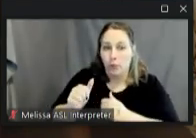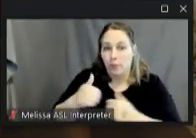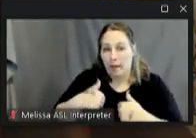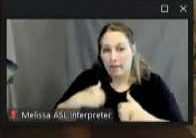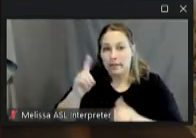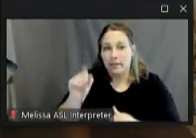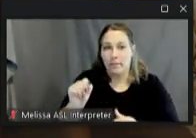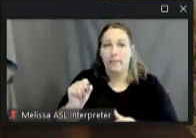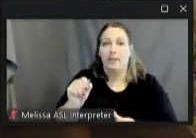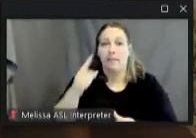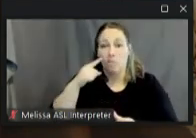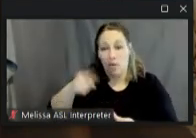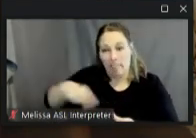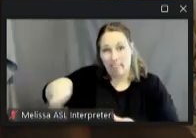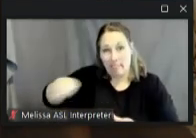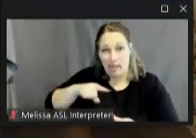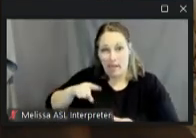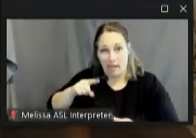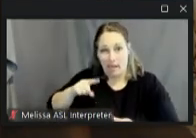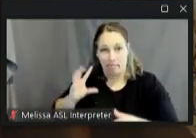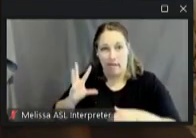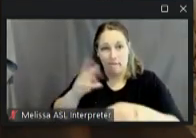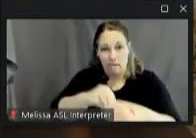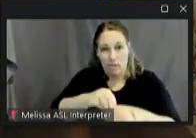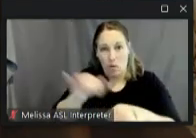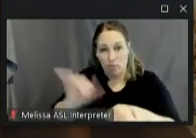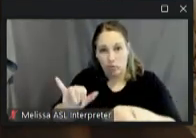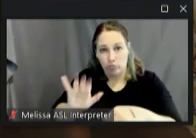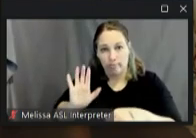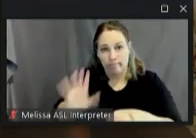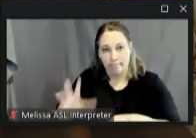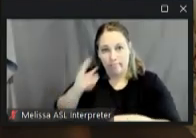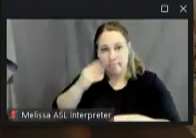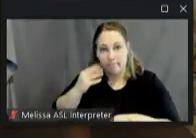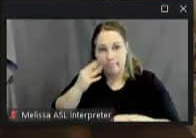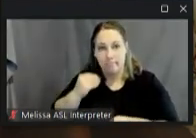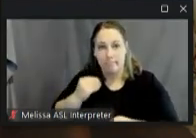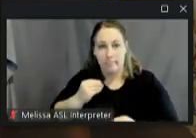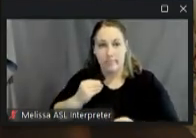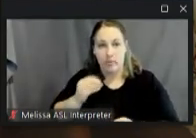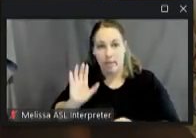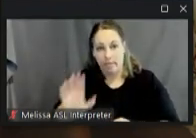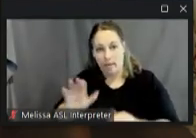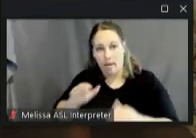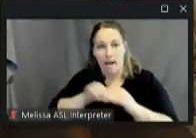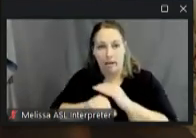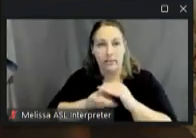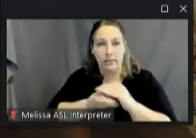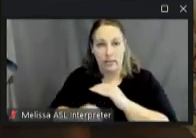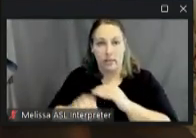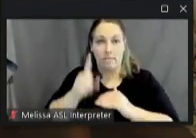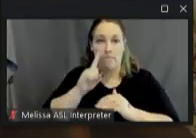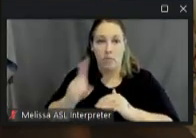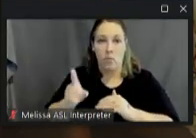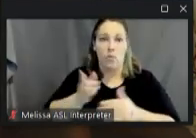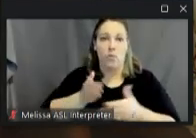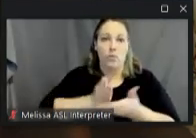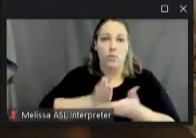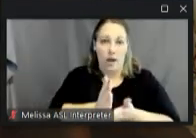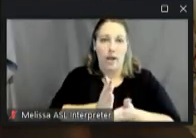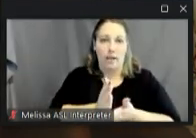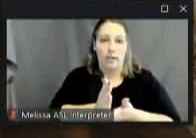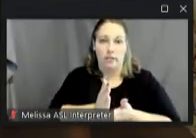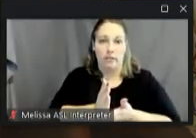informe agregamos en el anexo un diagnóstico situacional que elaboramos en el norte del